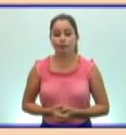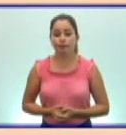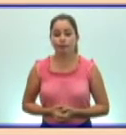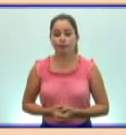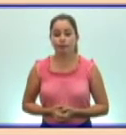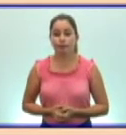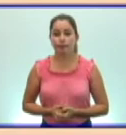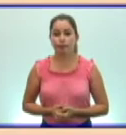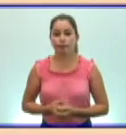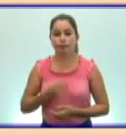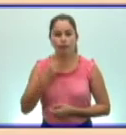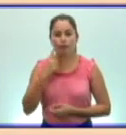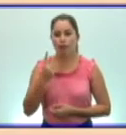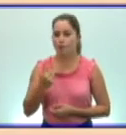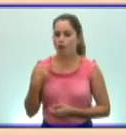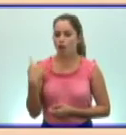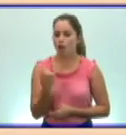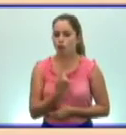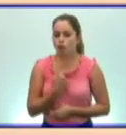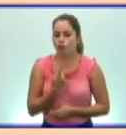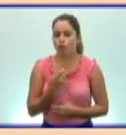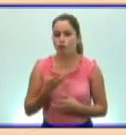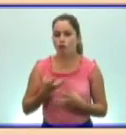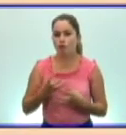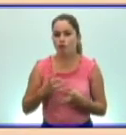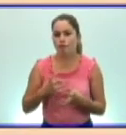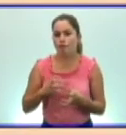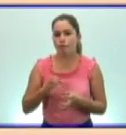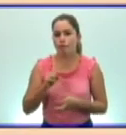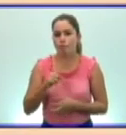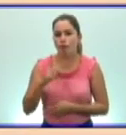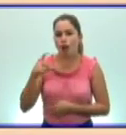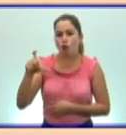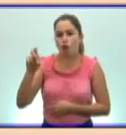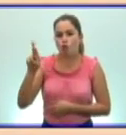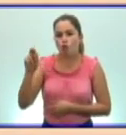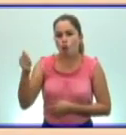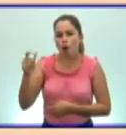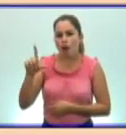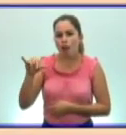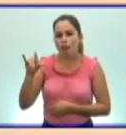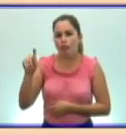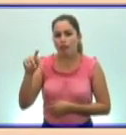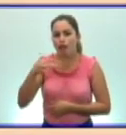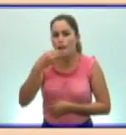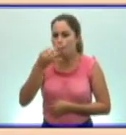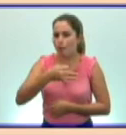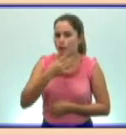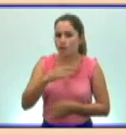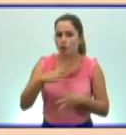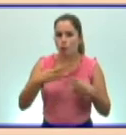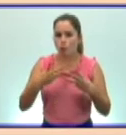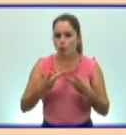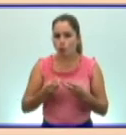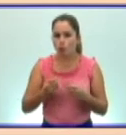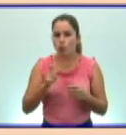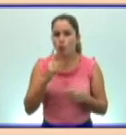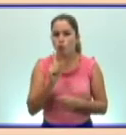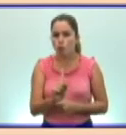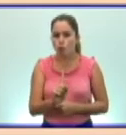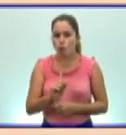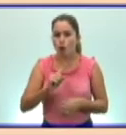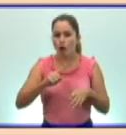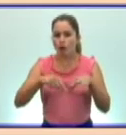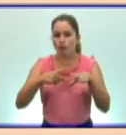nosotros de forma cualitativa habíamos abordado de que cuando una disolución, la